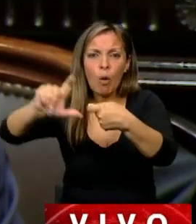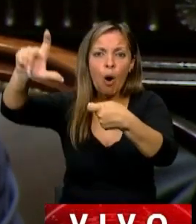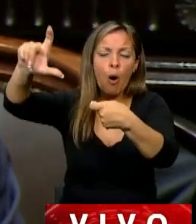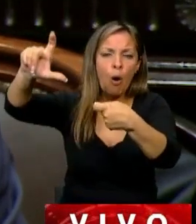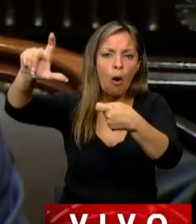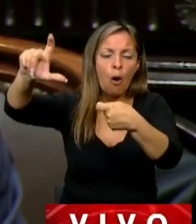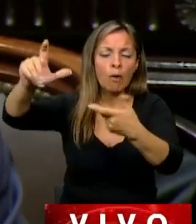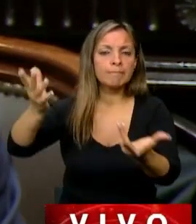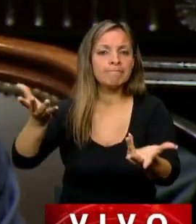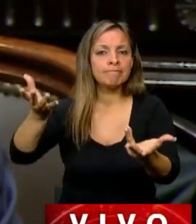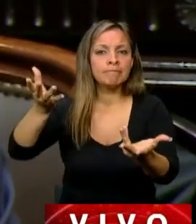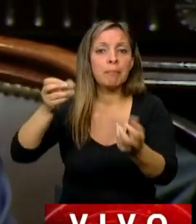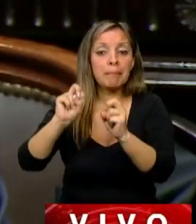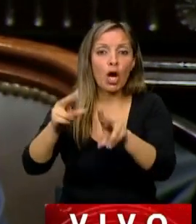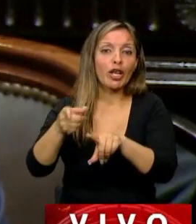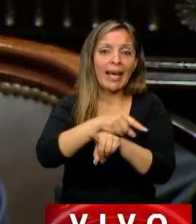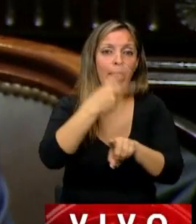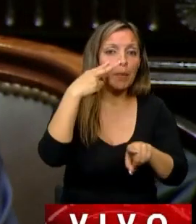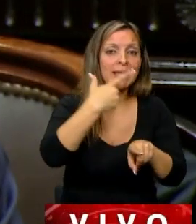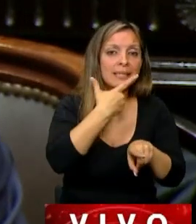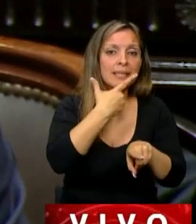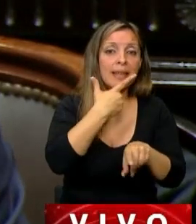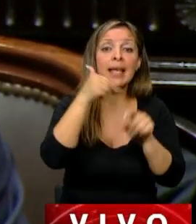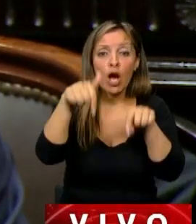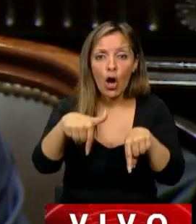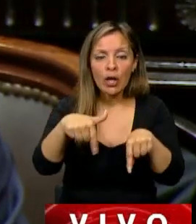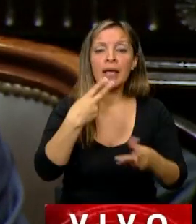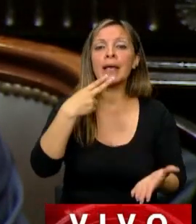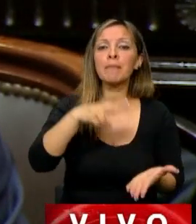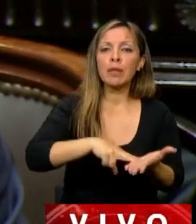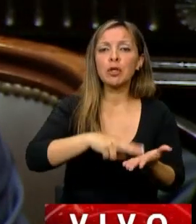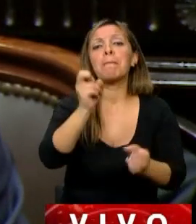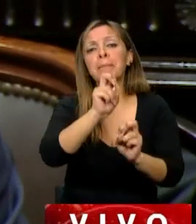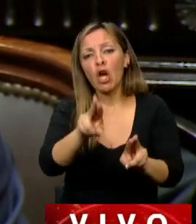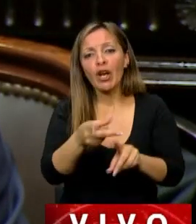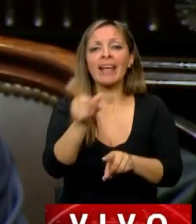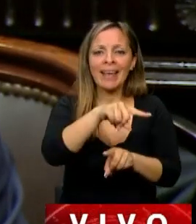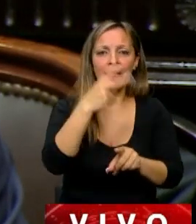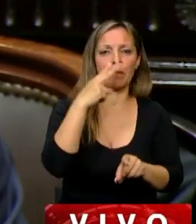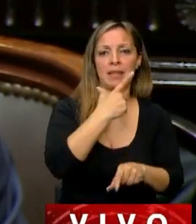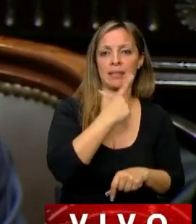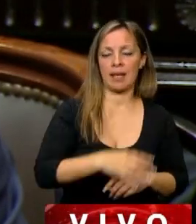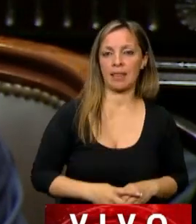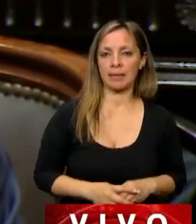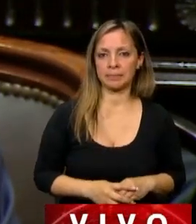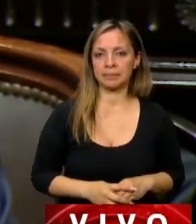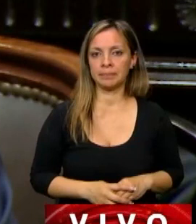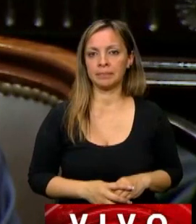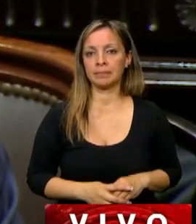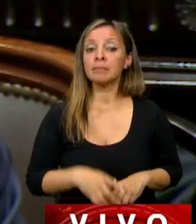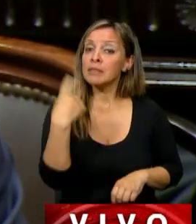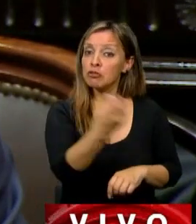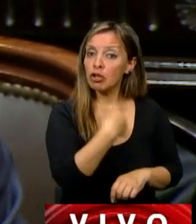y peor, y tenemos mayor presión impositiva que en aquel momento. Sin embargo, en lugar de ratificar